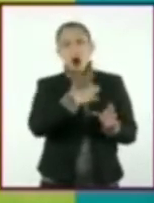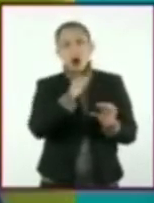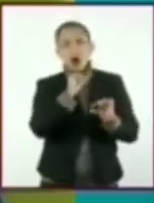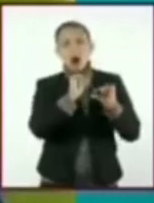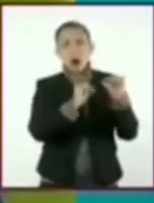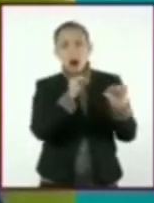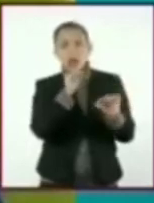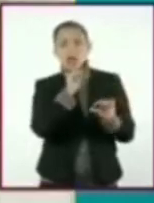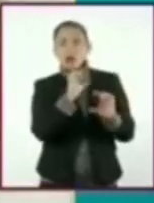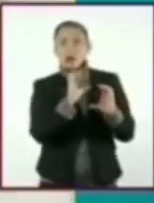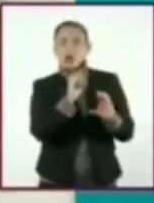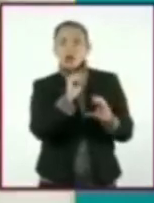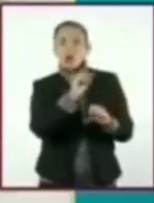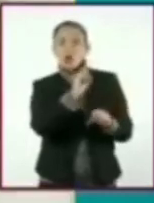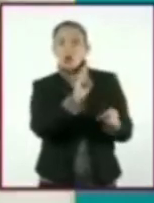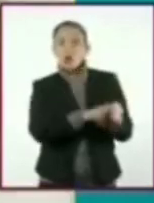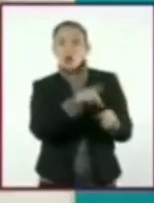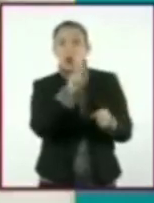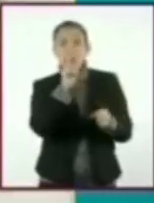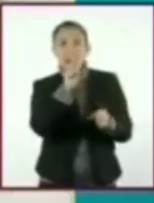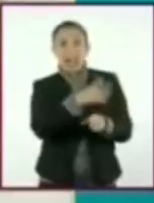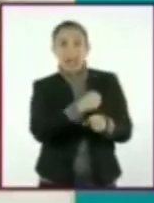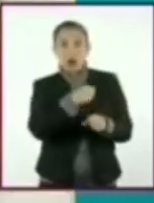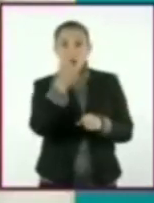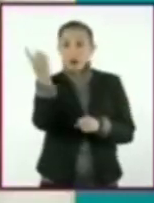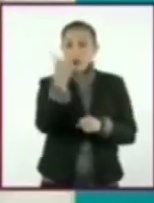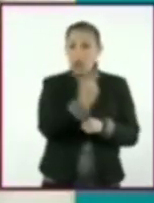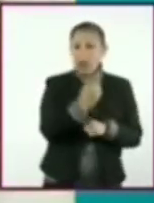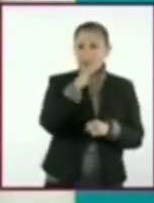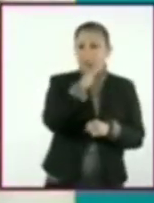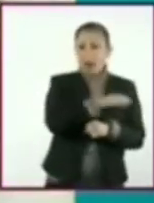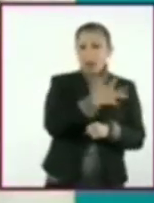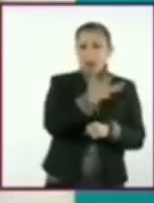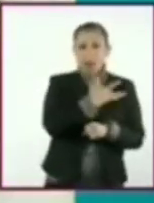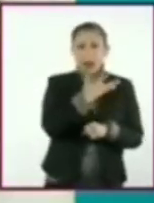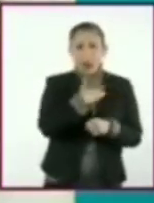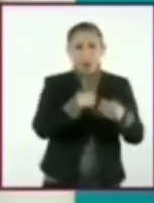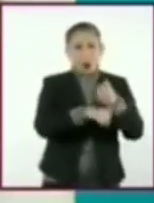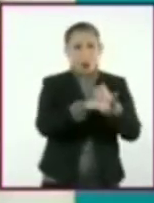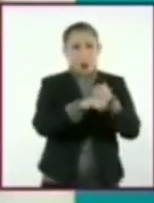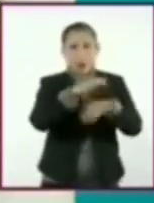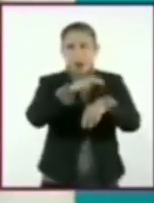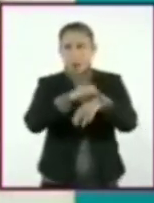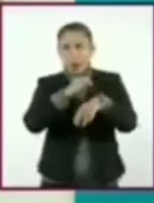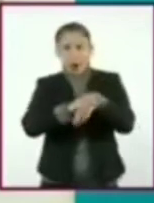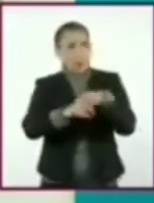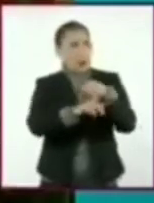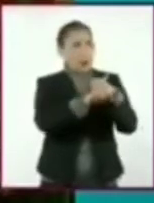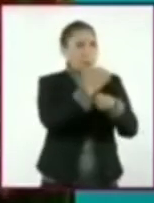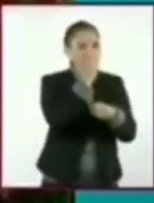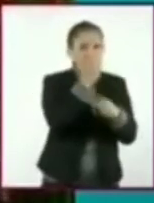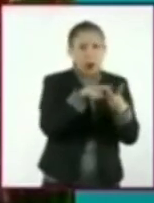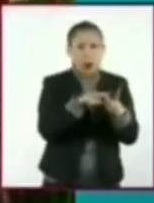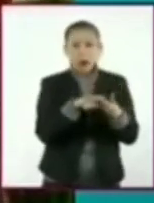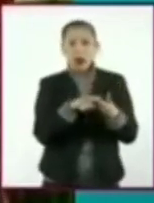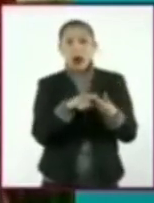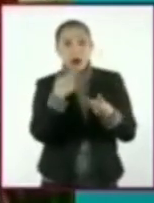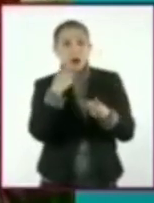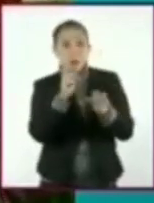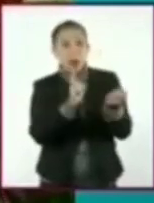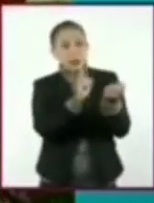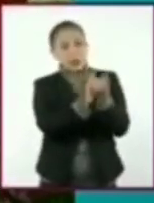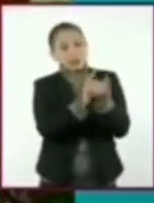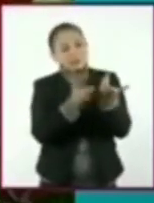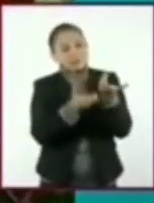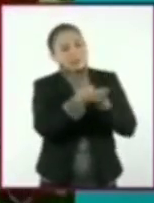ir diciendo, ah, no es normal. Si ven a su hijo que llega un día mal, que tiene problemas con sus amigos, problemas en la escuela, hablen con